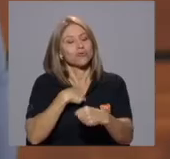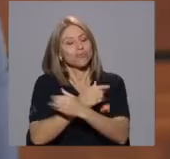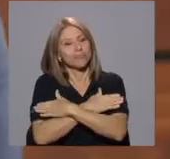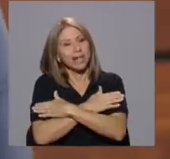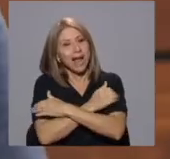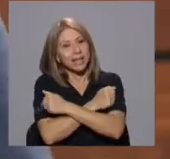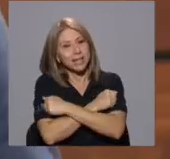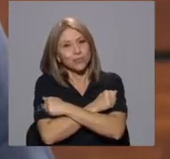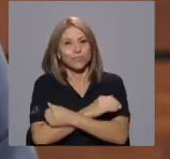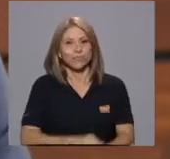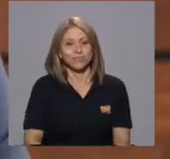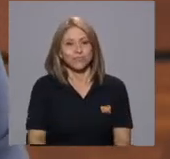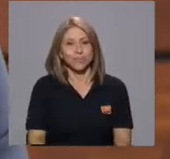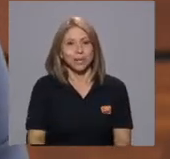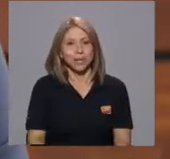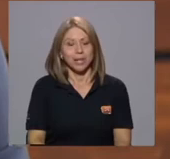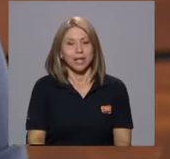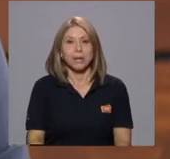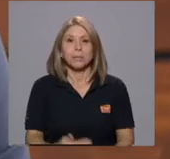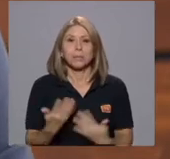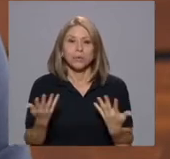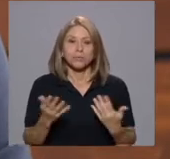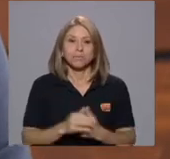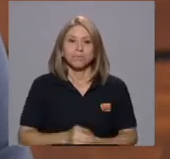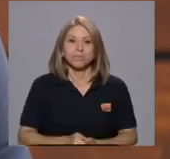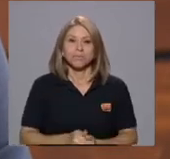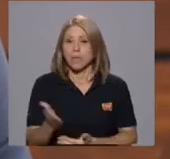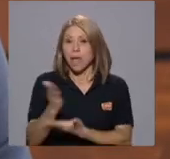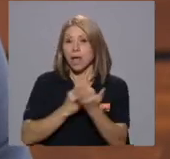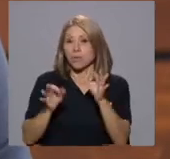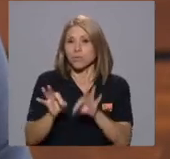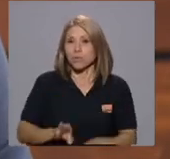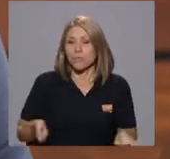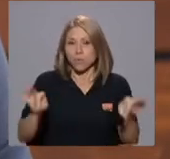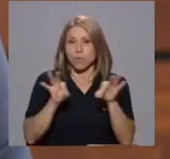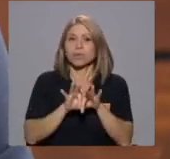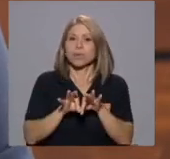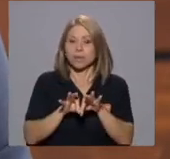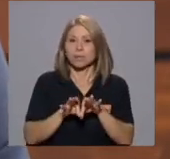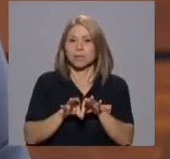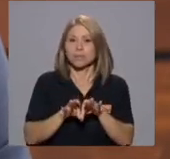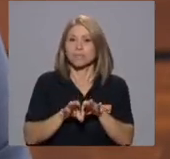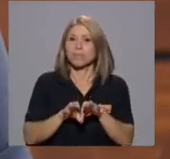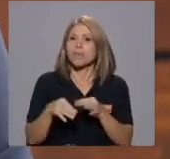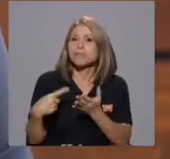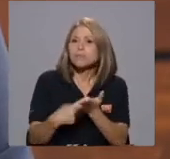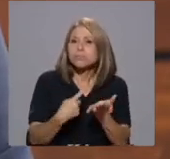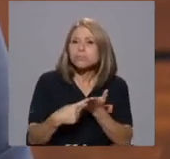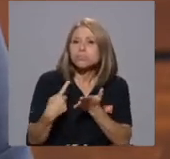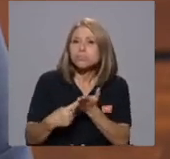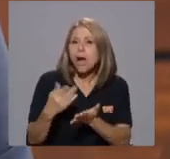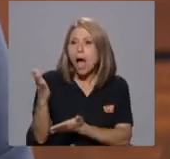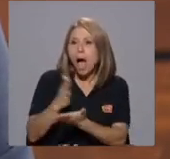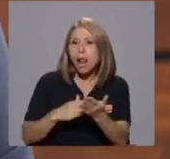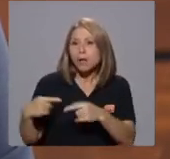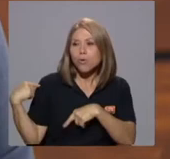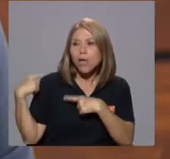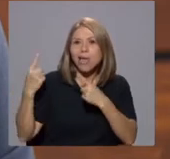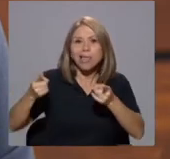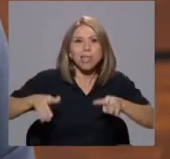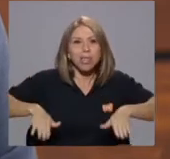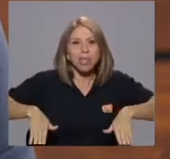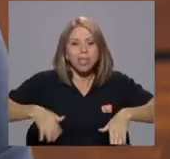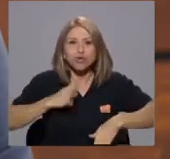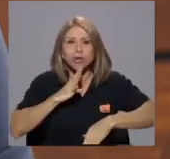cierto. Bueno, Ricardo, hay algo muy importante y me gustaría poner en contexto algo que casi no se ha hablado en los medios de comunicación, y es